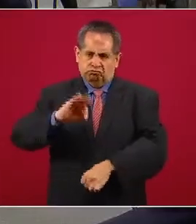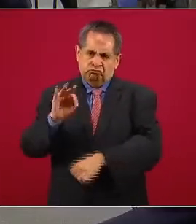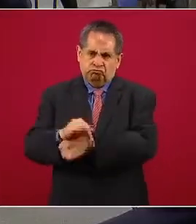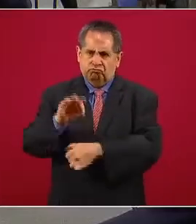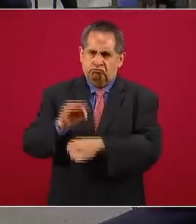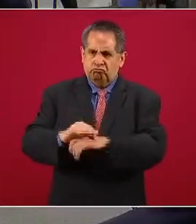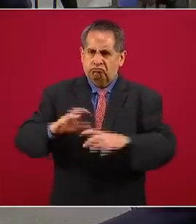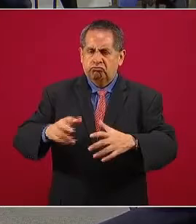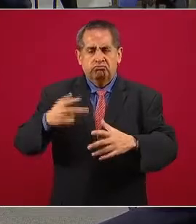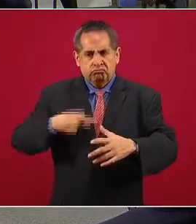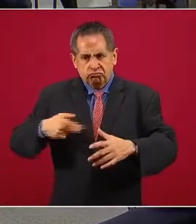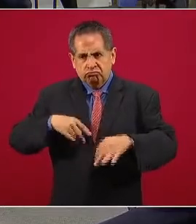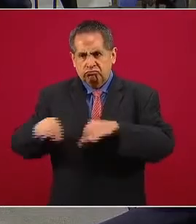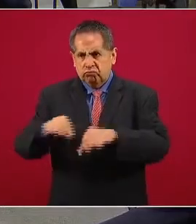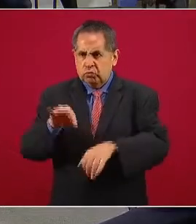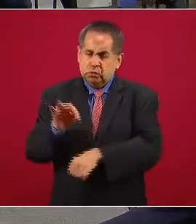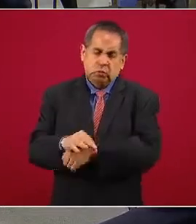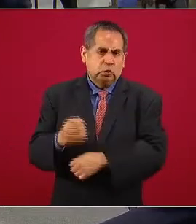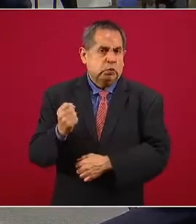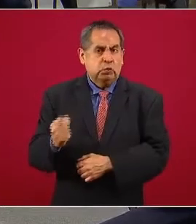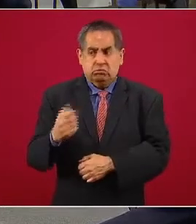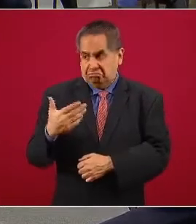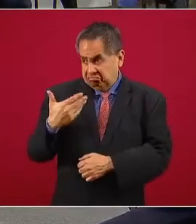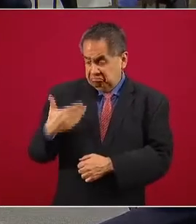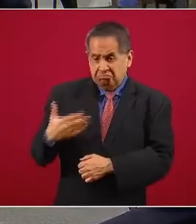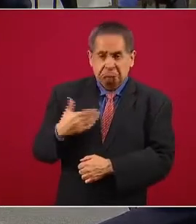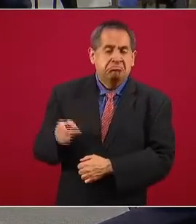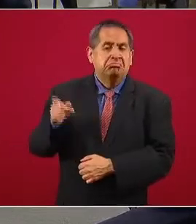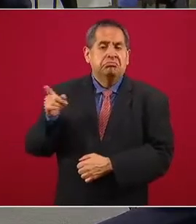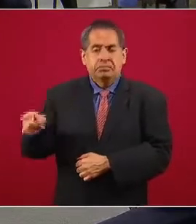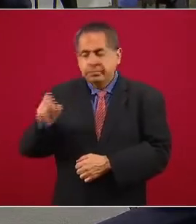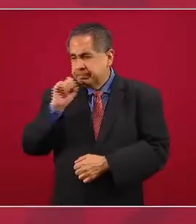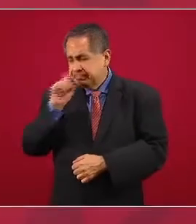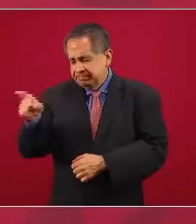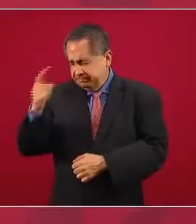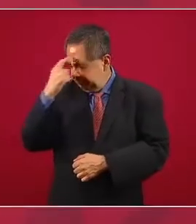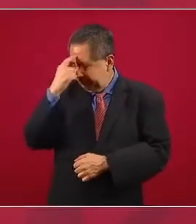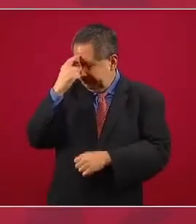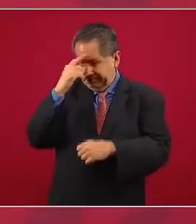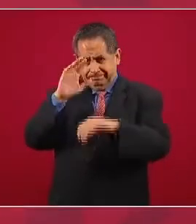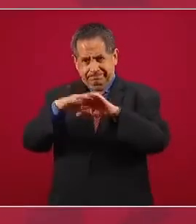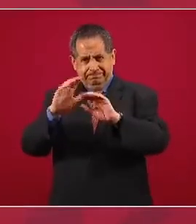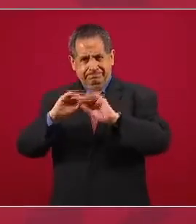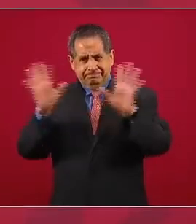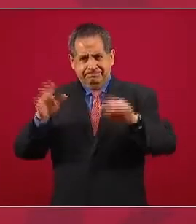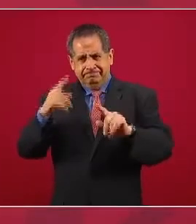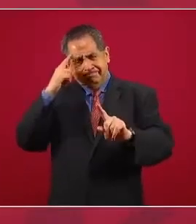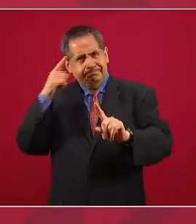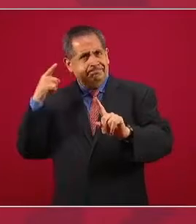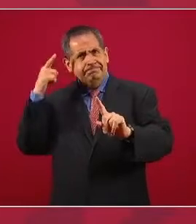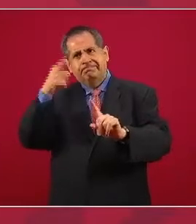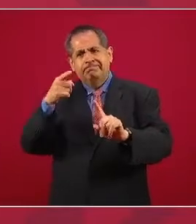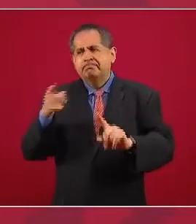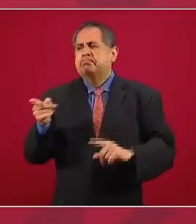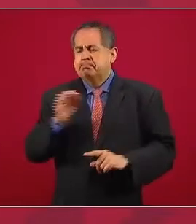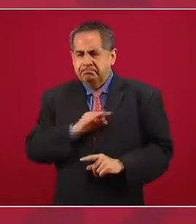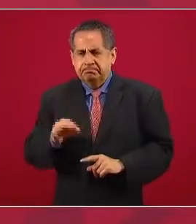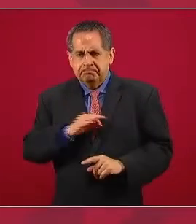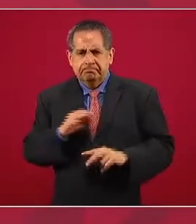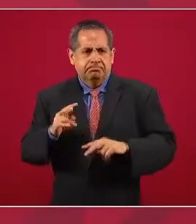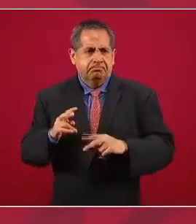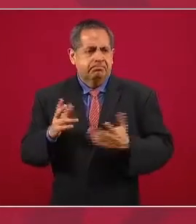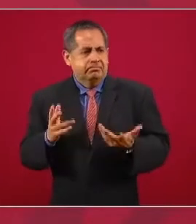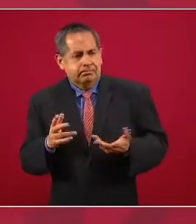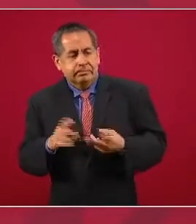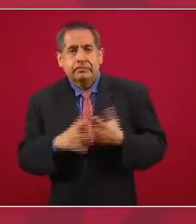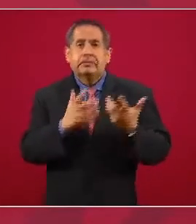de los trabajadores y un hombre que evidentemente tiene claro lo que es posible y lo